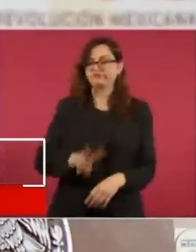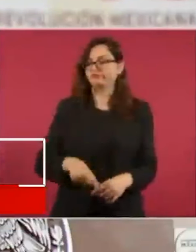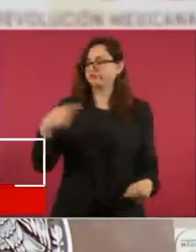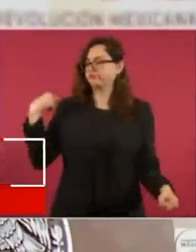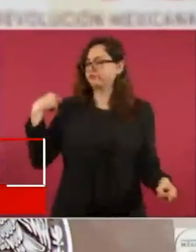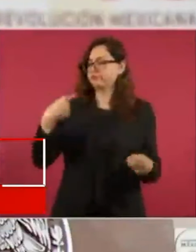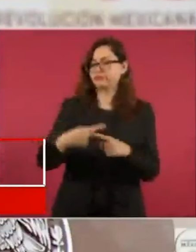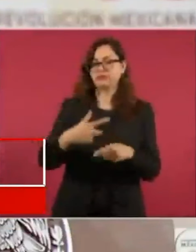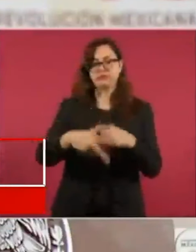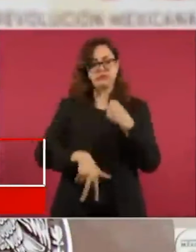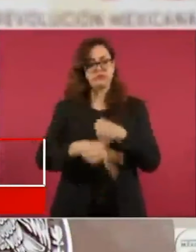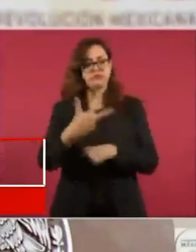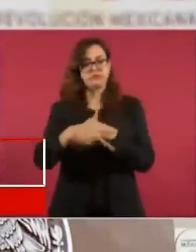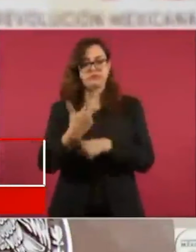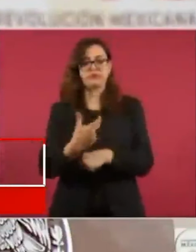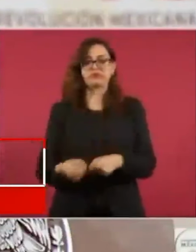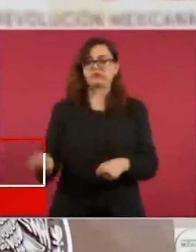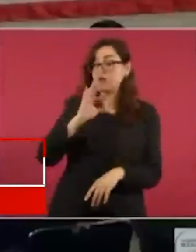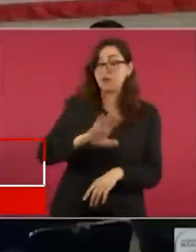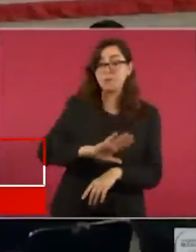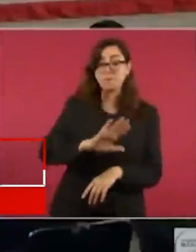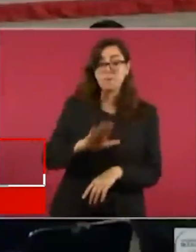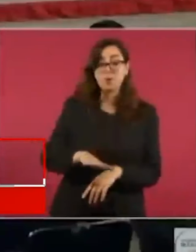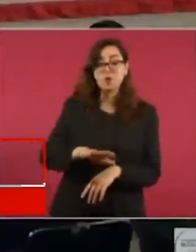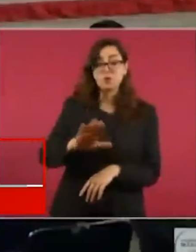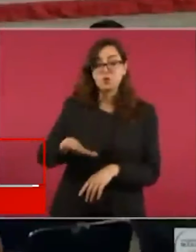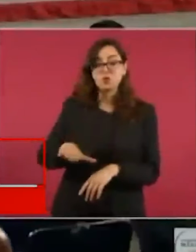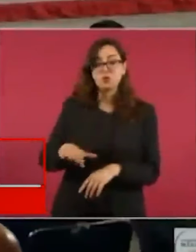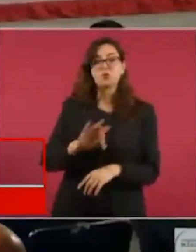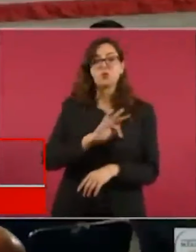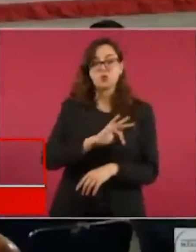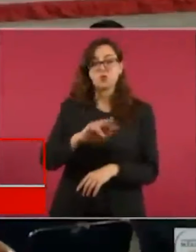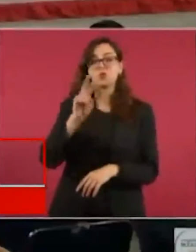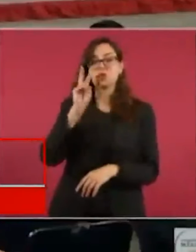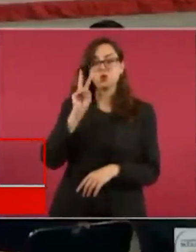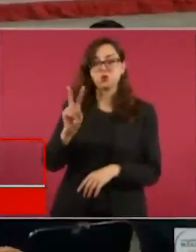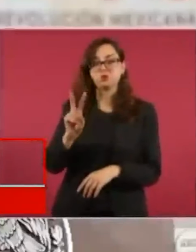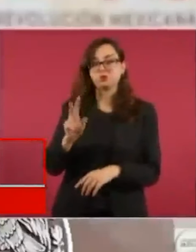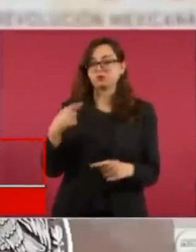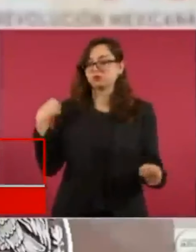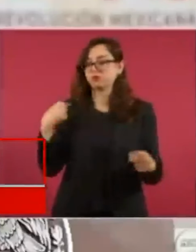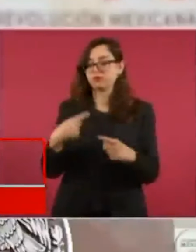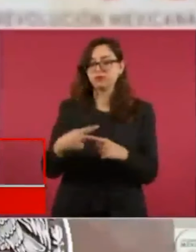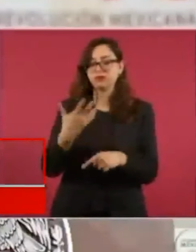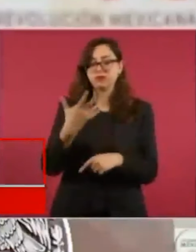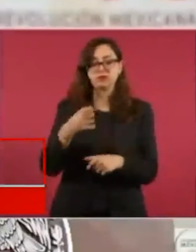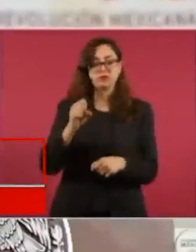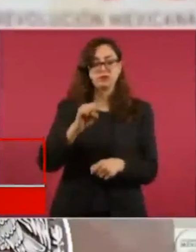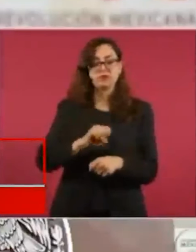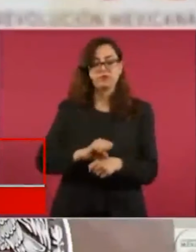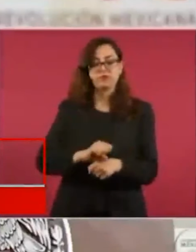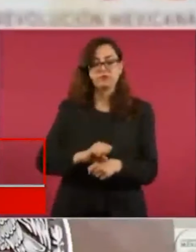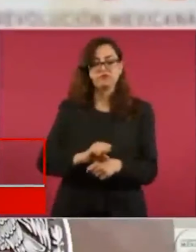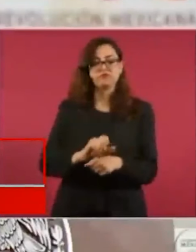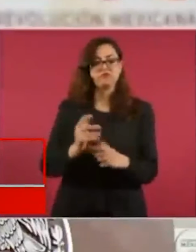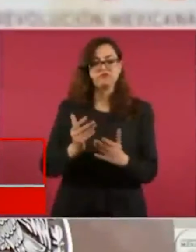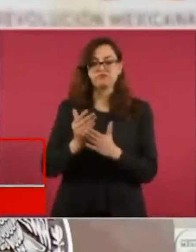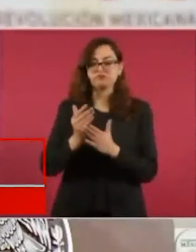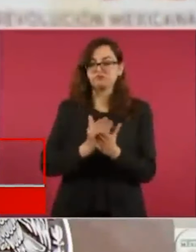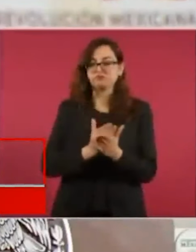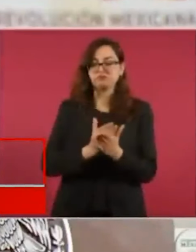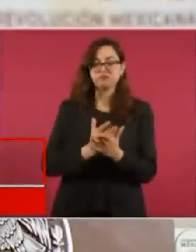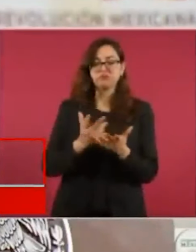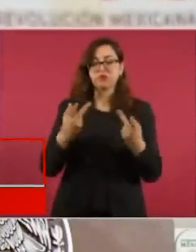El gobierno federal pidió a la población no temer ante el aumento de enfermedades respiratorias durante la próxima temporada invernal. Según datos revelados